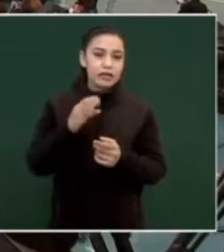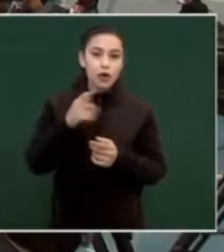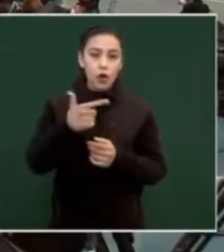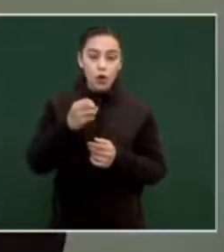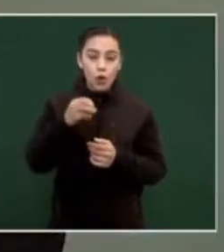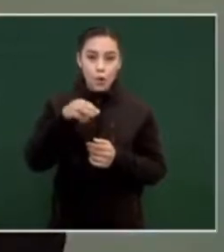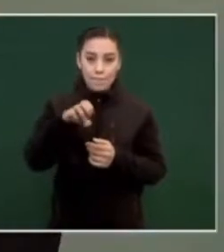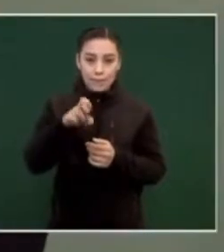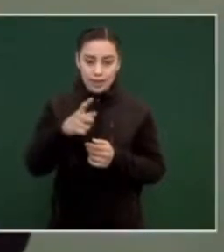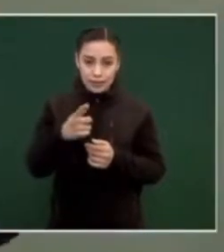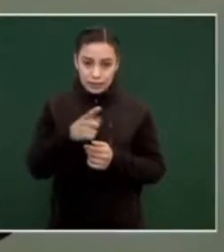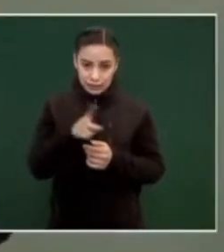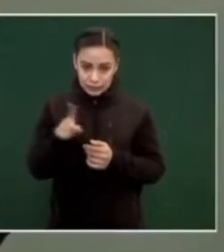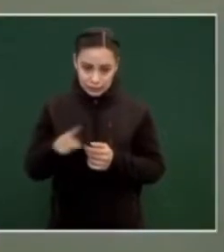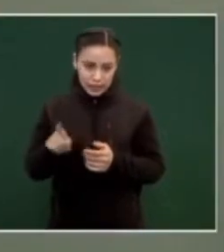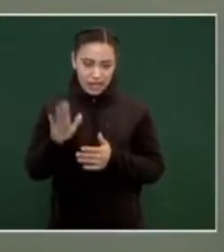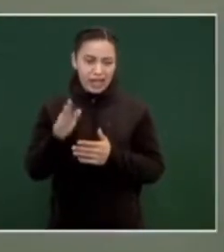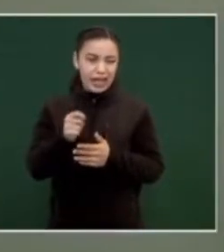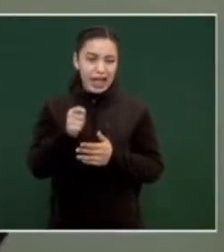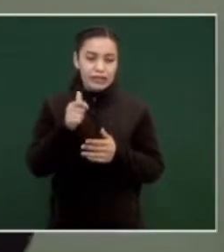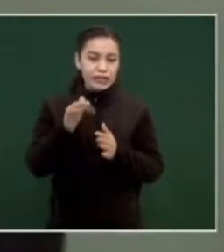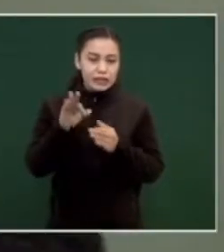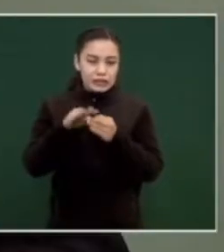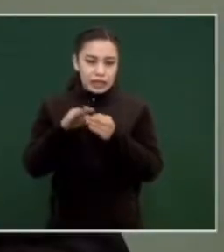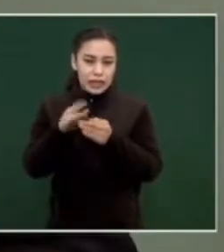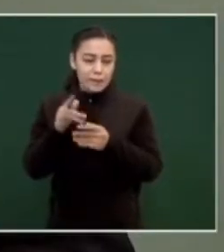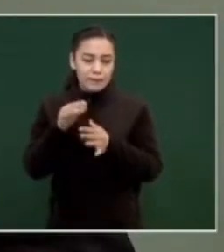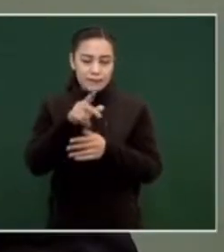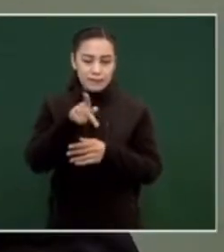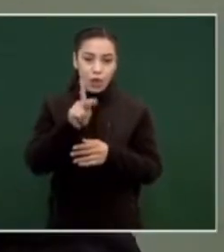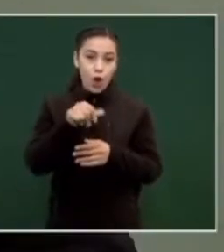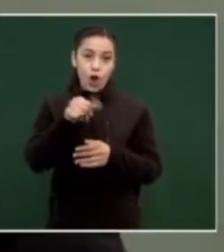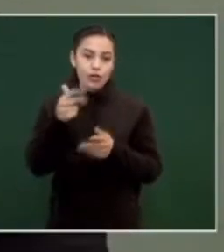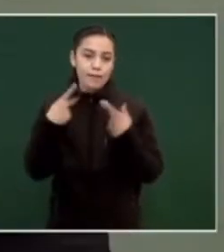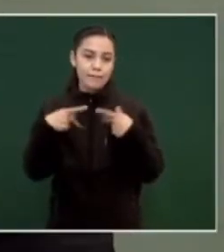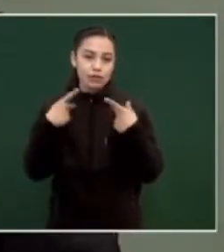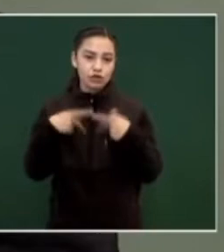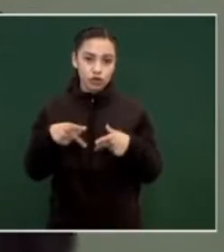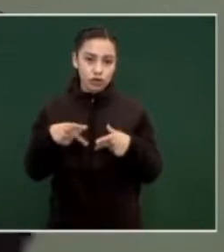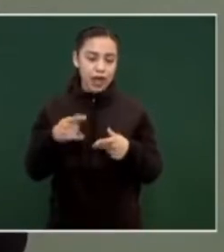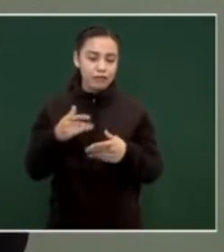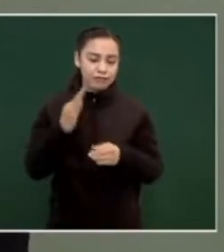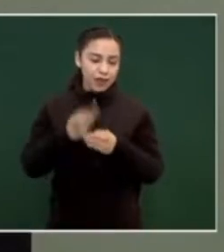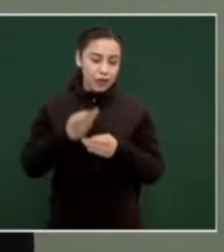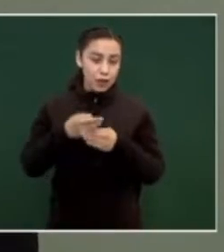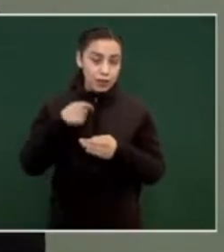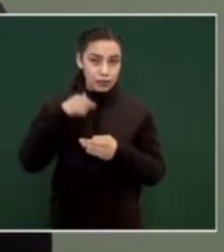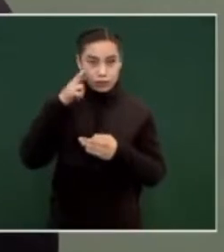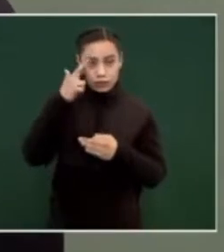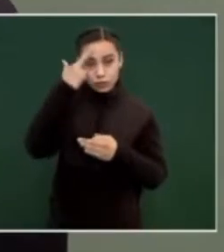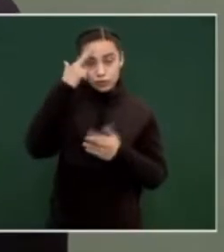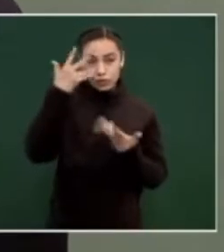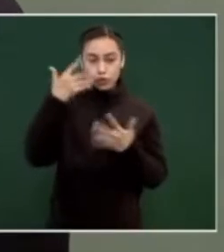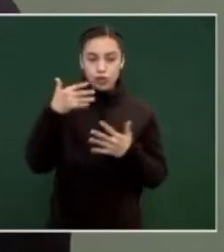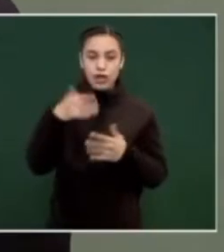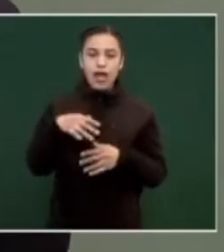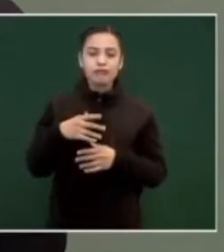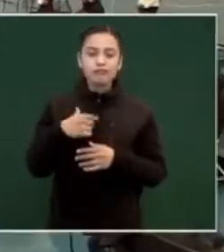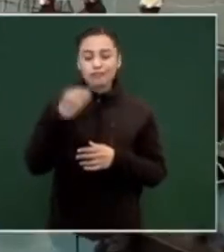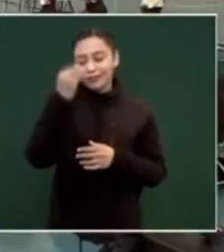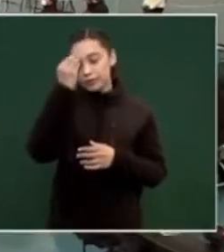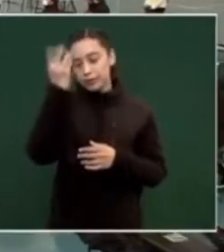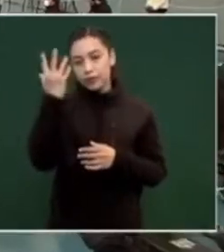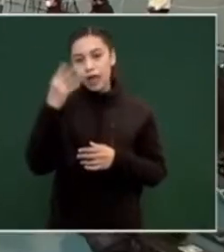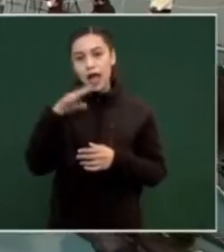fue fundador del punk otro pero el tema no tiene un apellido como extranjero